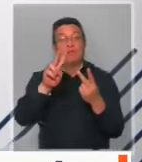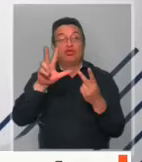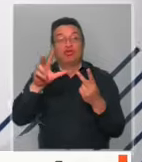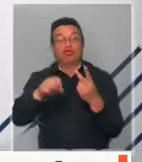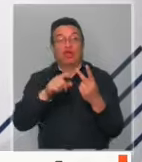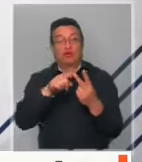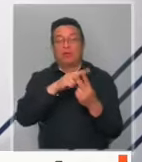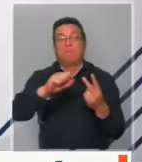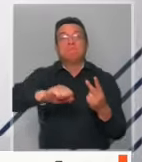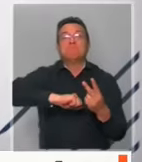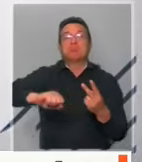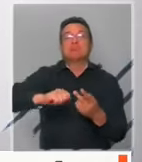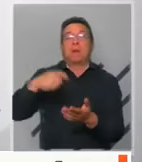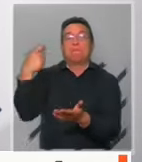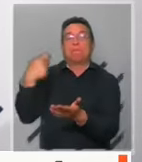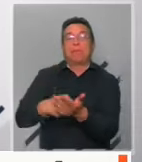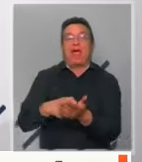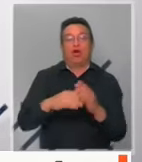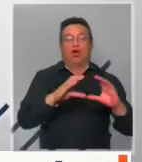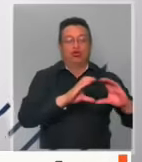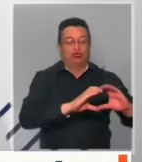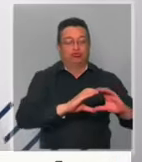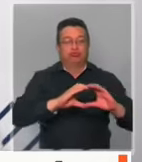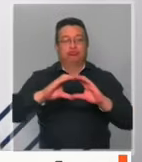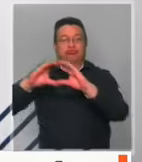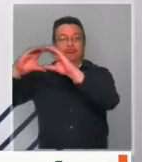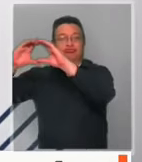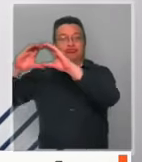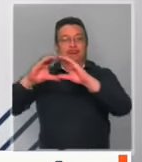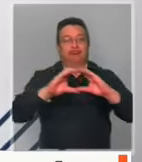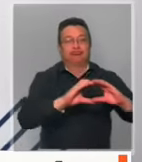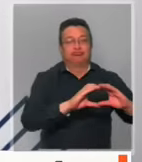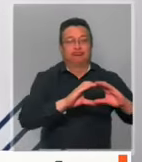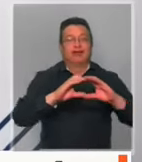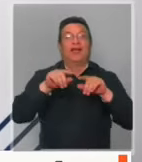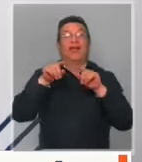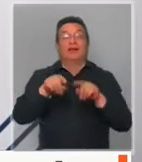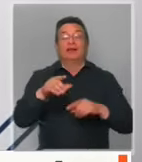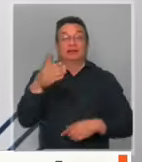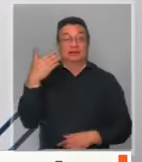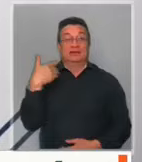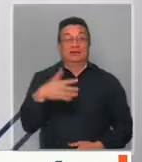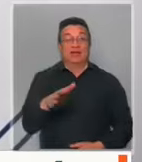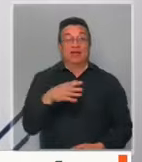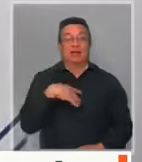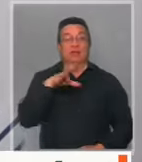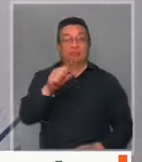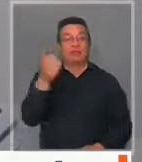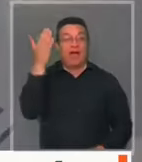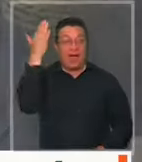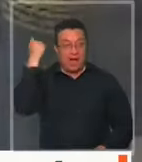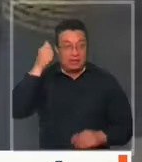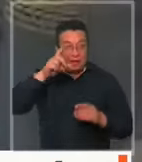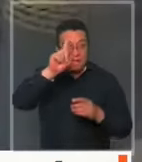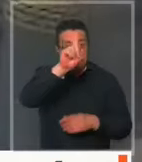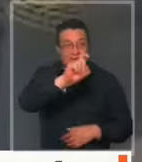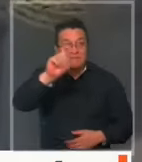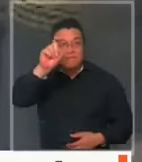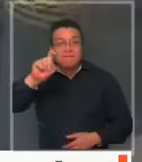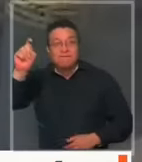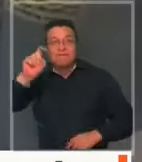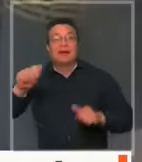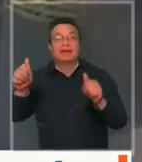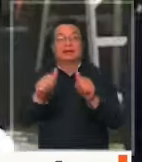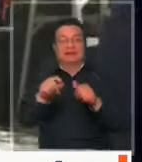se negaron a pagar el pasaje del funicular. Minutos antes ya habían sido captados pintando un graffiti a solo cuadras